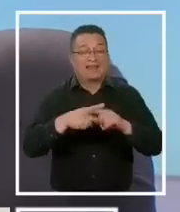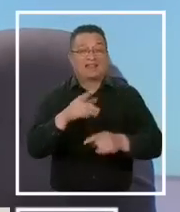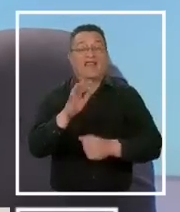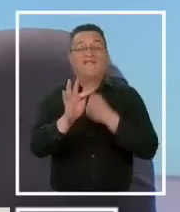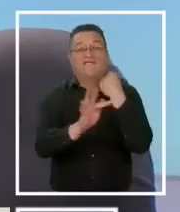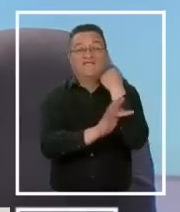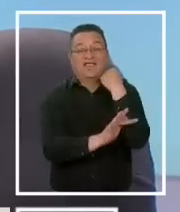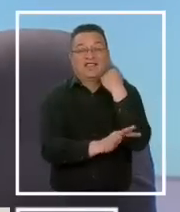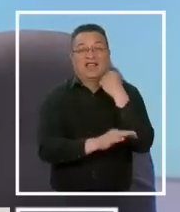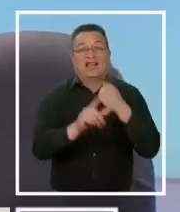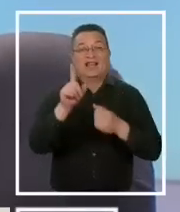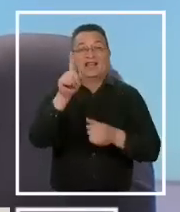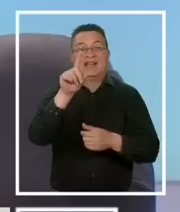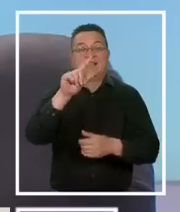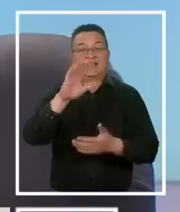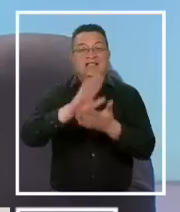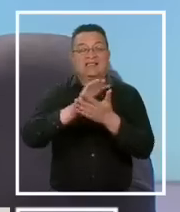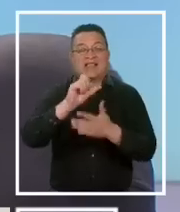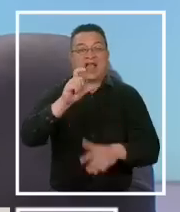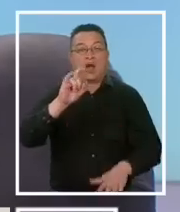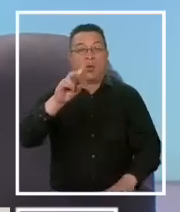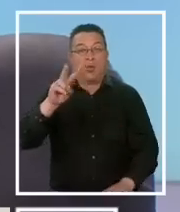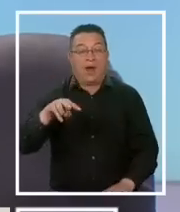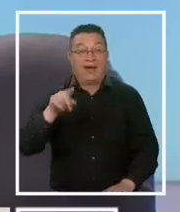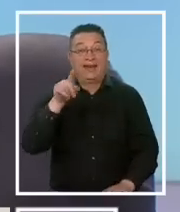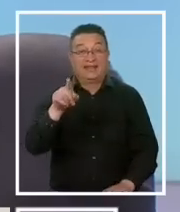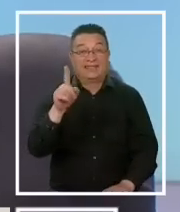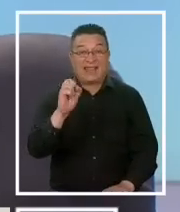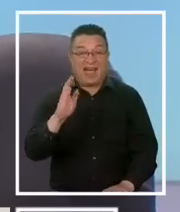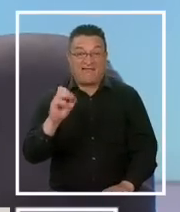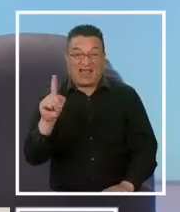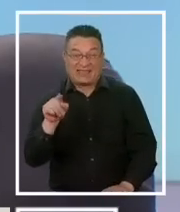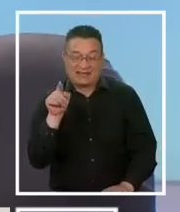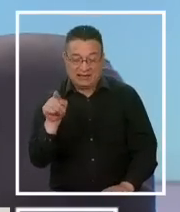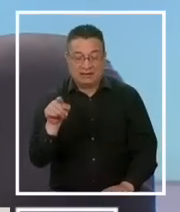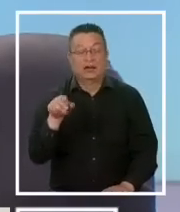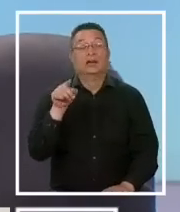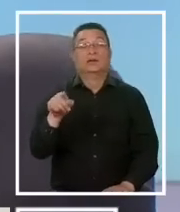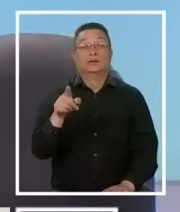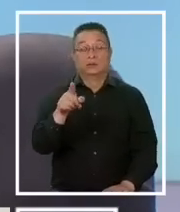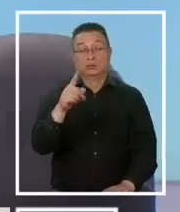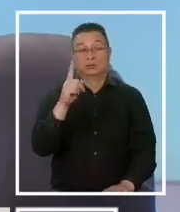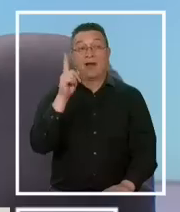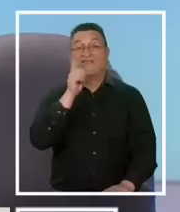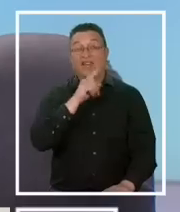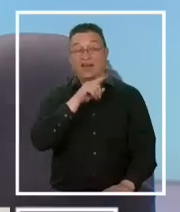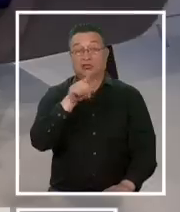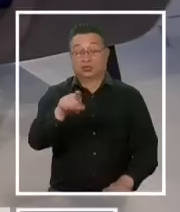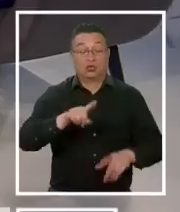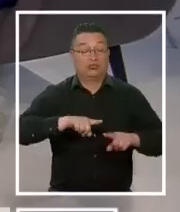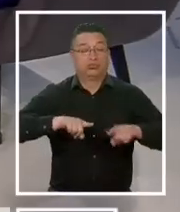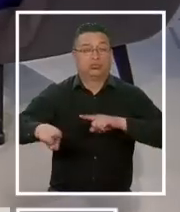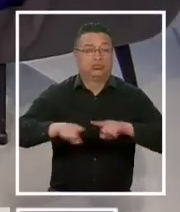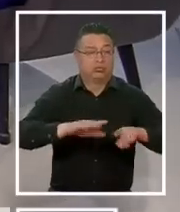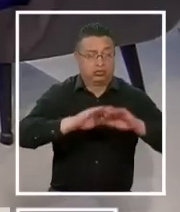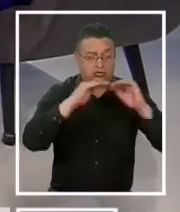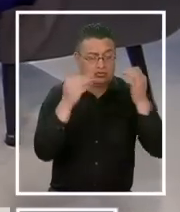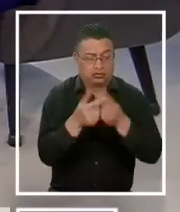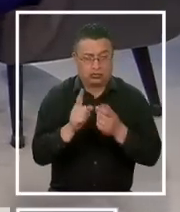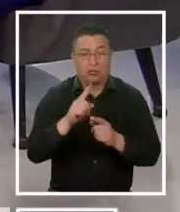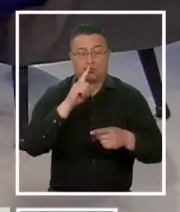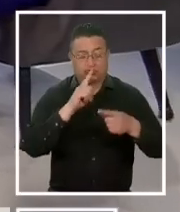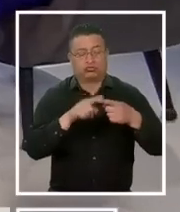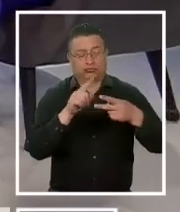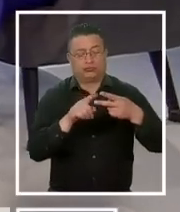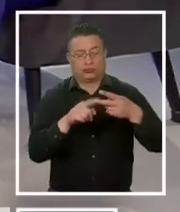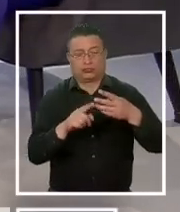fiscal la crítica que le hace a usted al final es que usted no hace todas las diligencias el nombre a varios